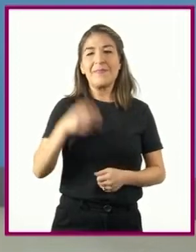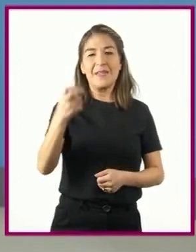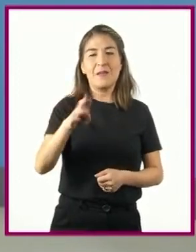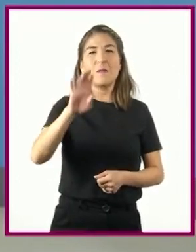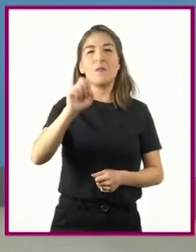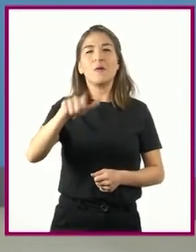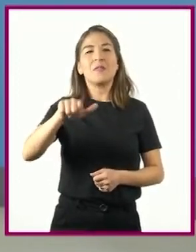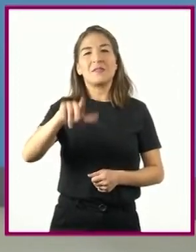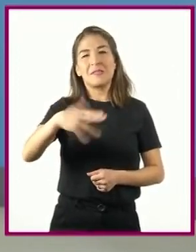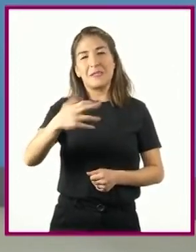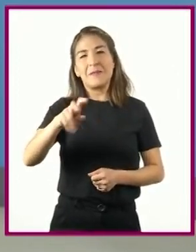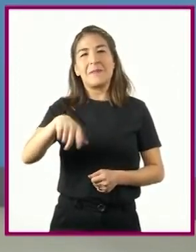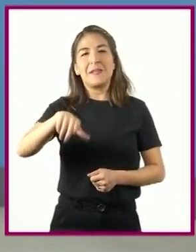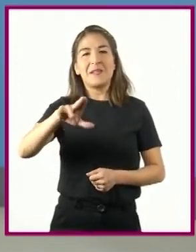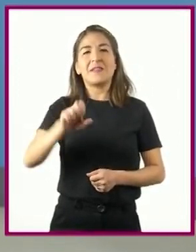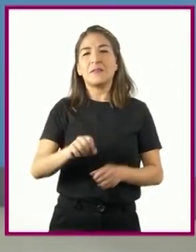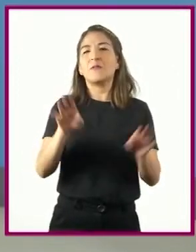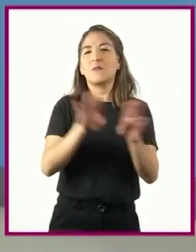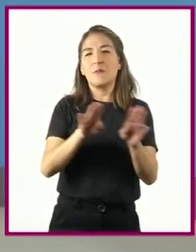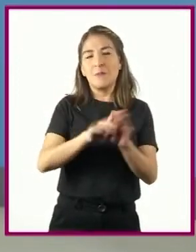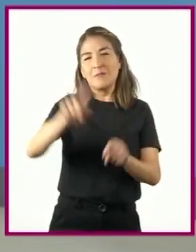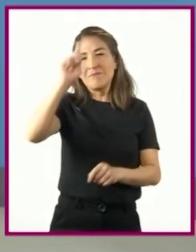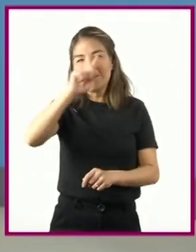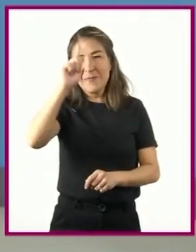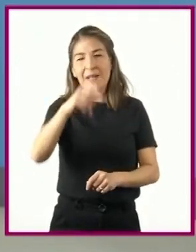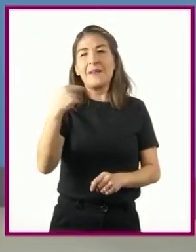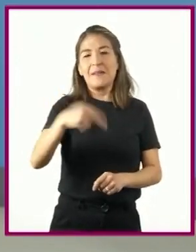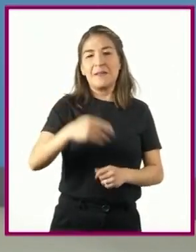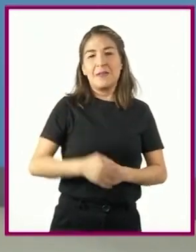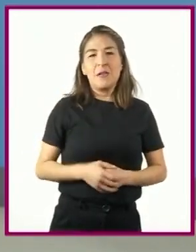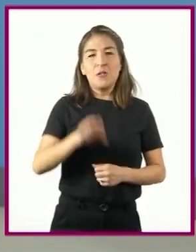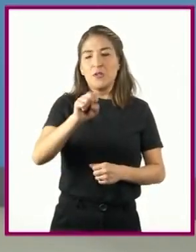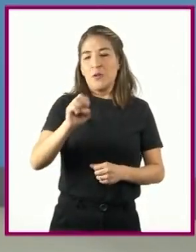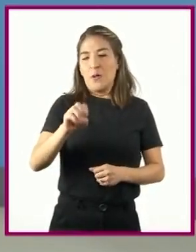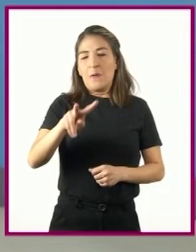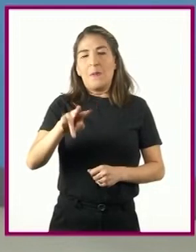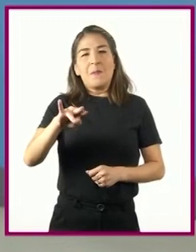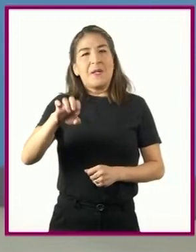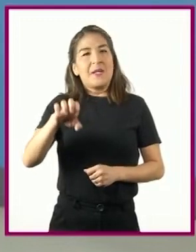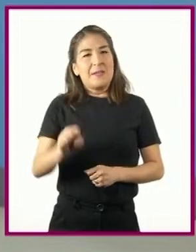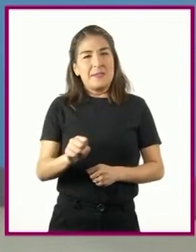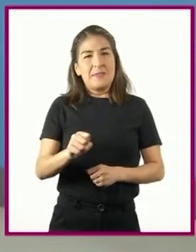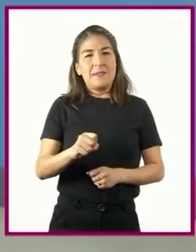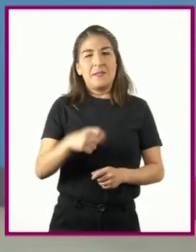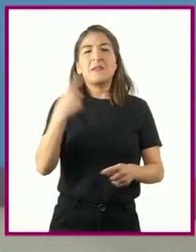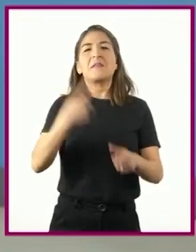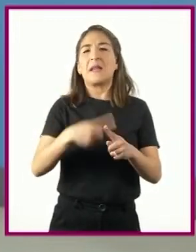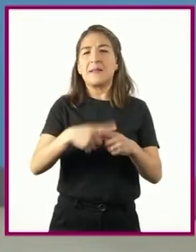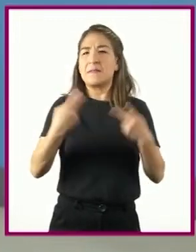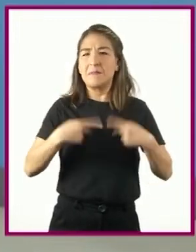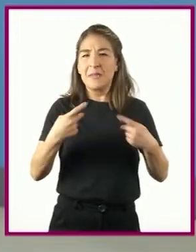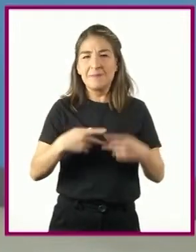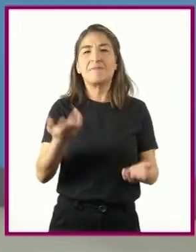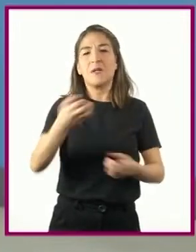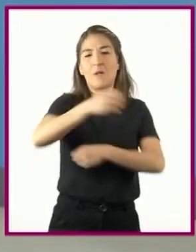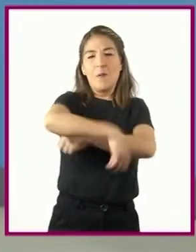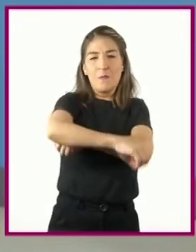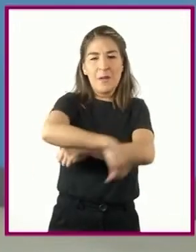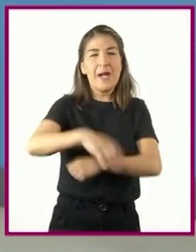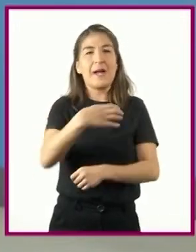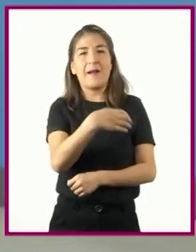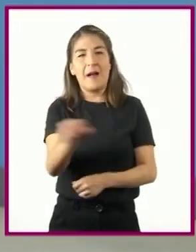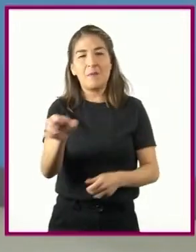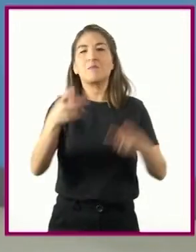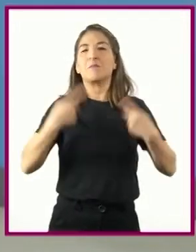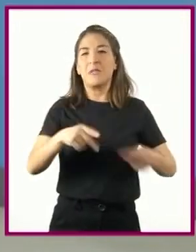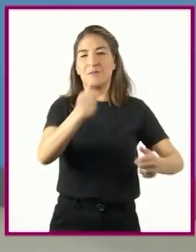se organizaron en consejos llamados soviets, integrados por obreros, campesinos y